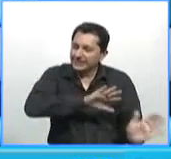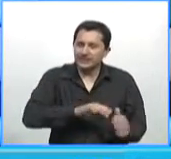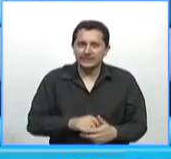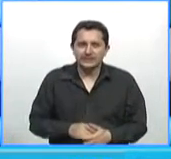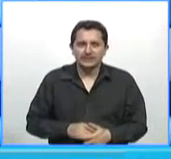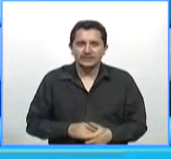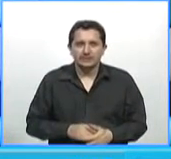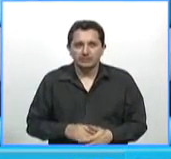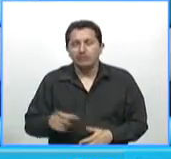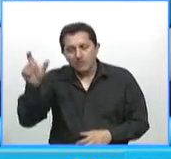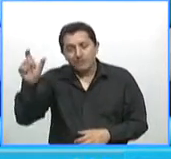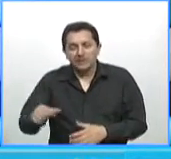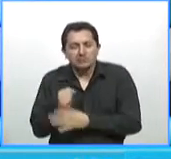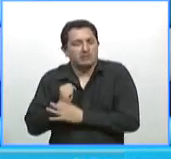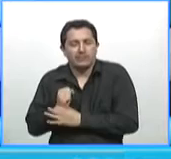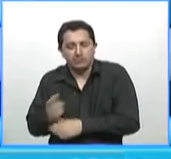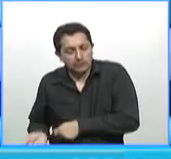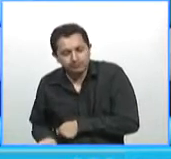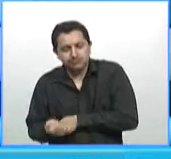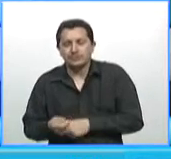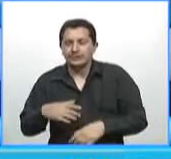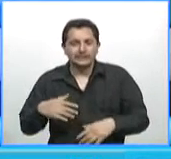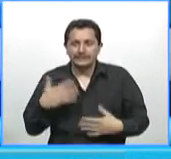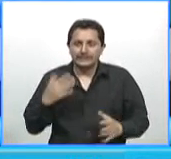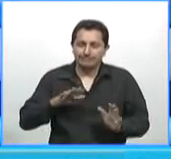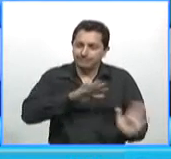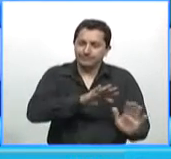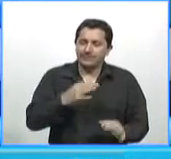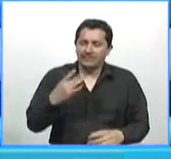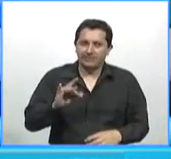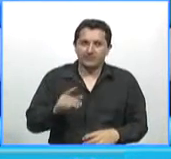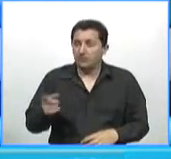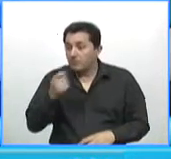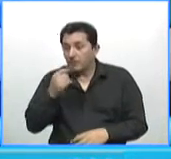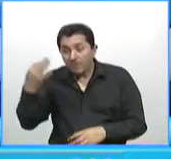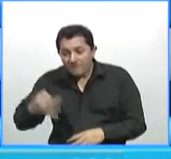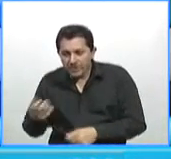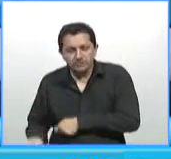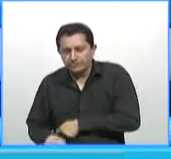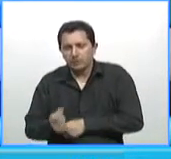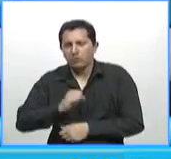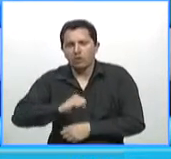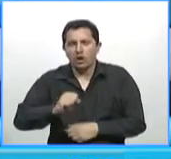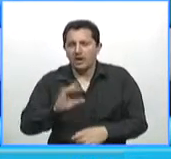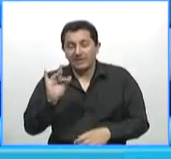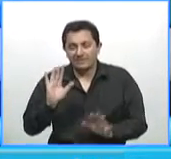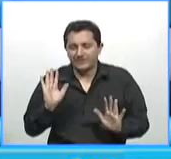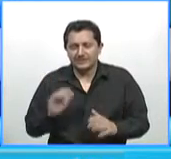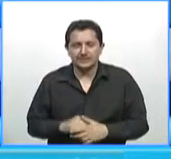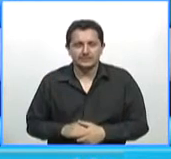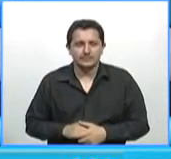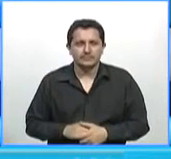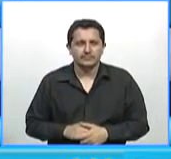la talentosa. La talentosa. La talentosa, sí. La talentosa, si tira bien, es gol. Es muy difícil.